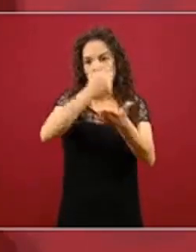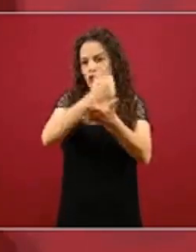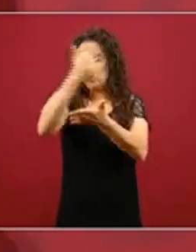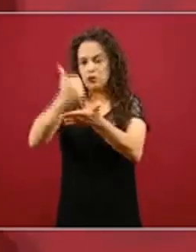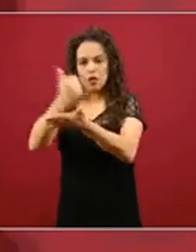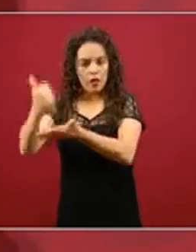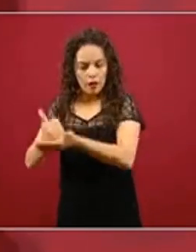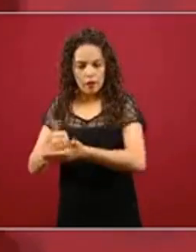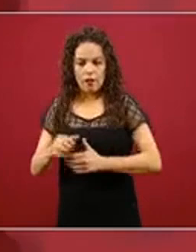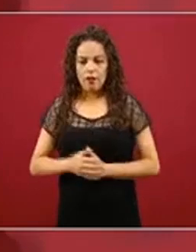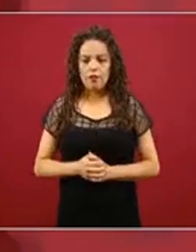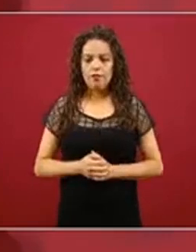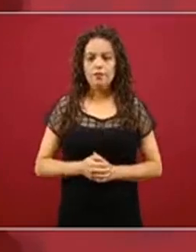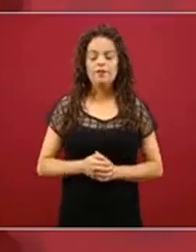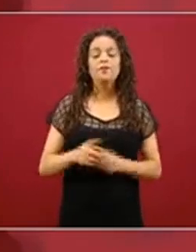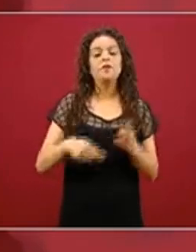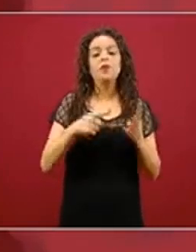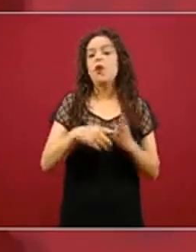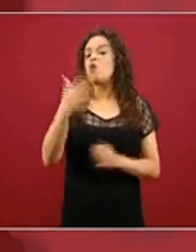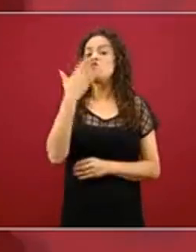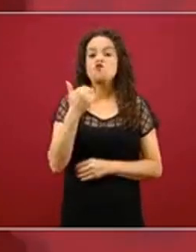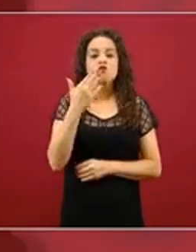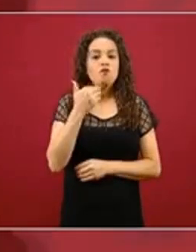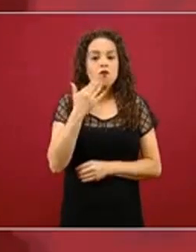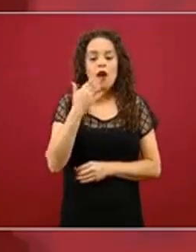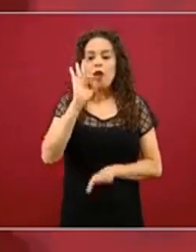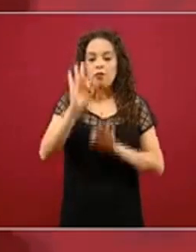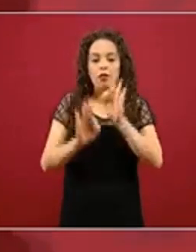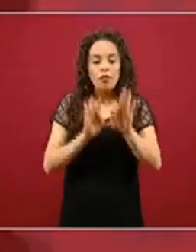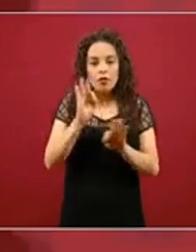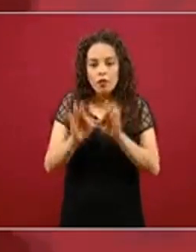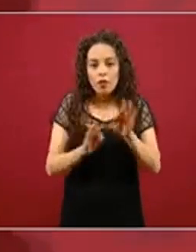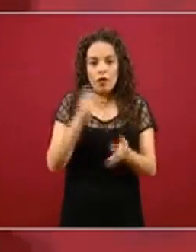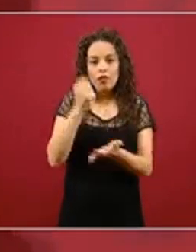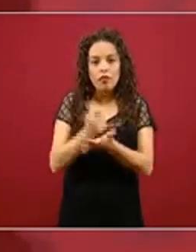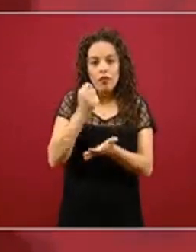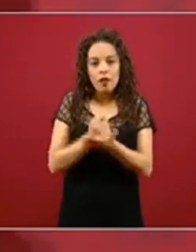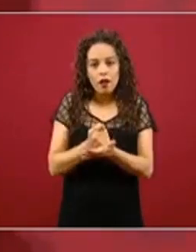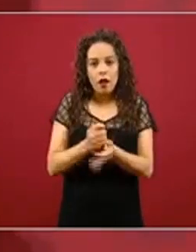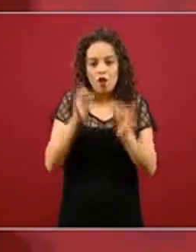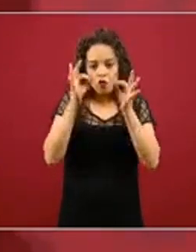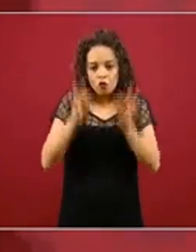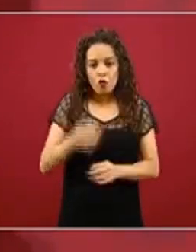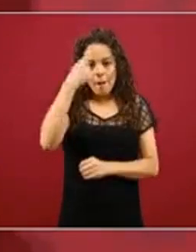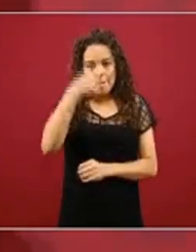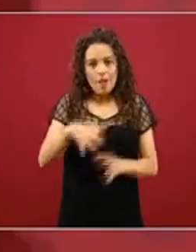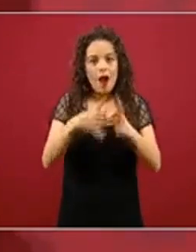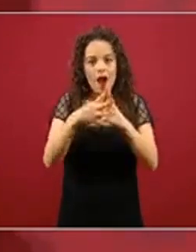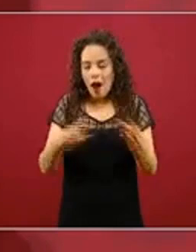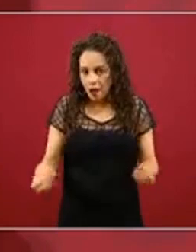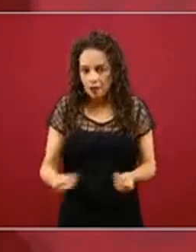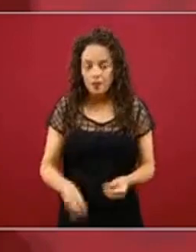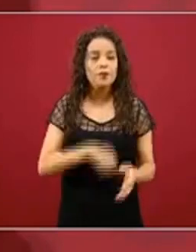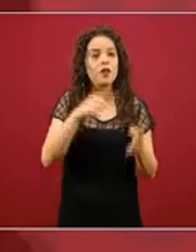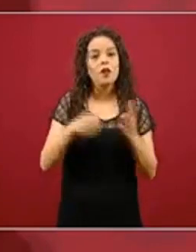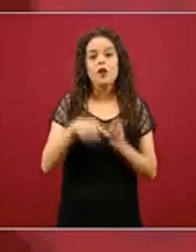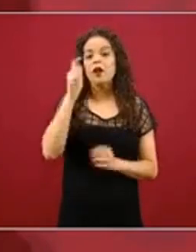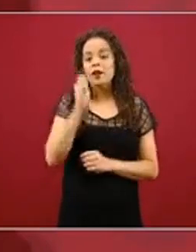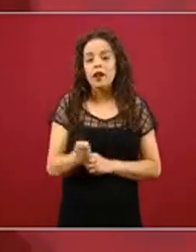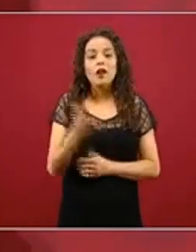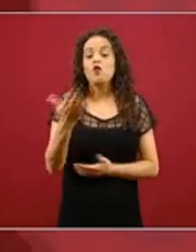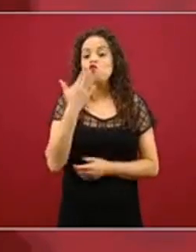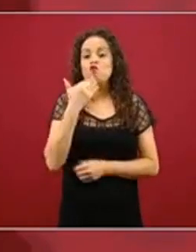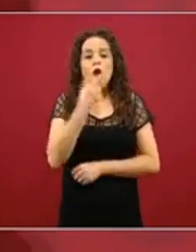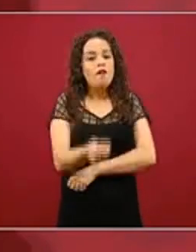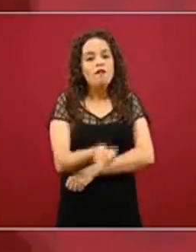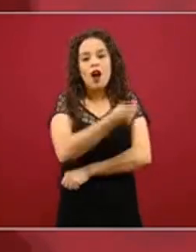hay un tratamiento efectivo o como todavía no hay una vacuna y posiblemente la vacuna